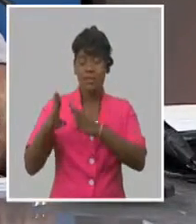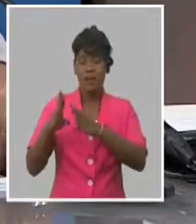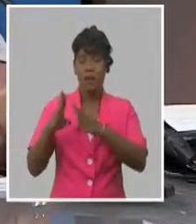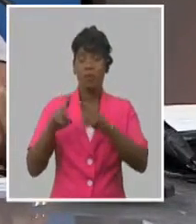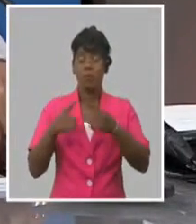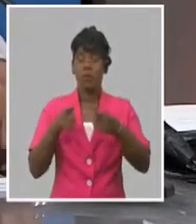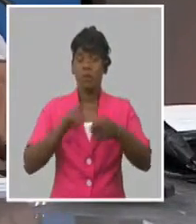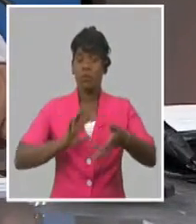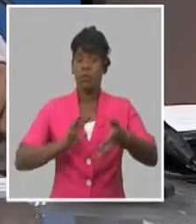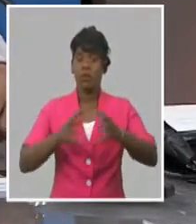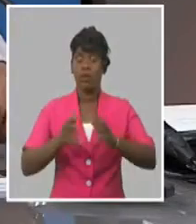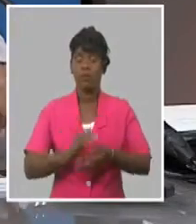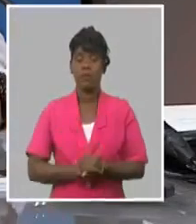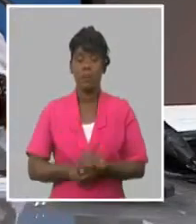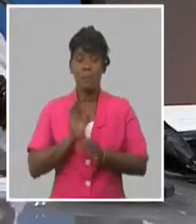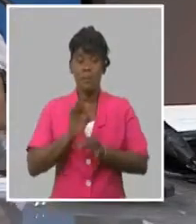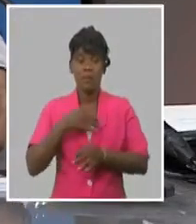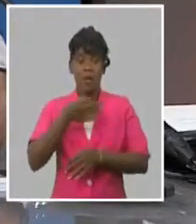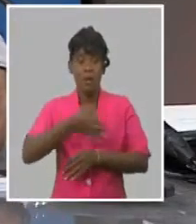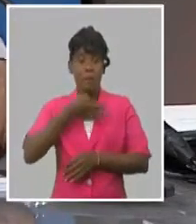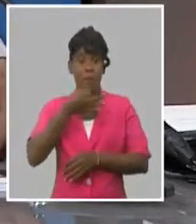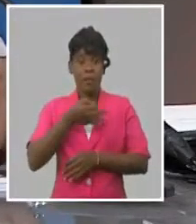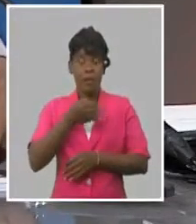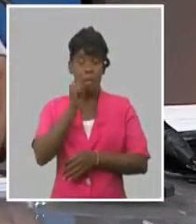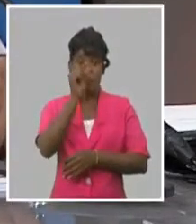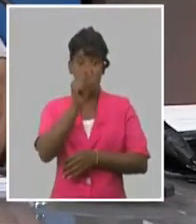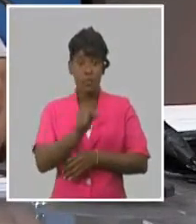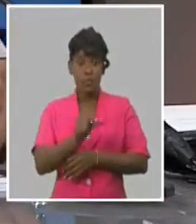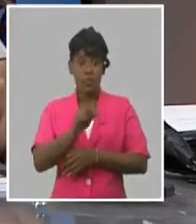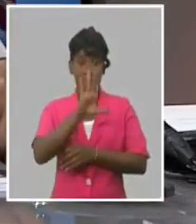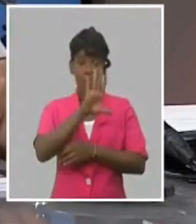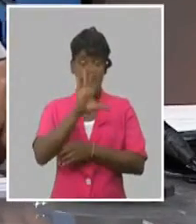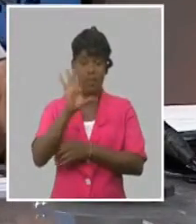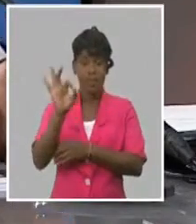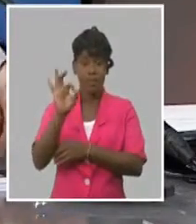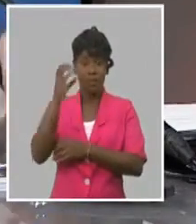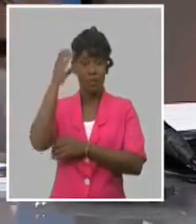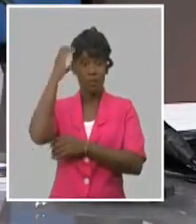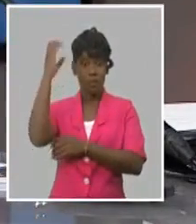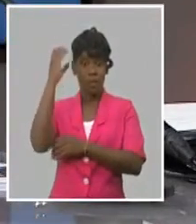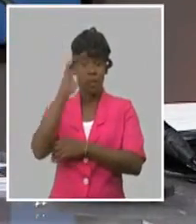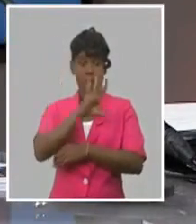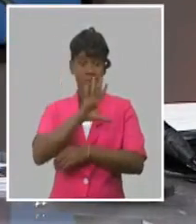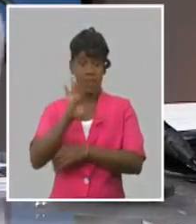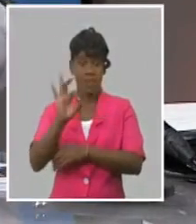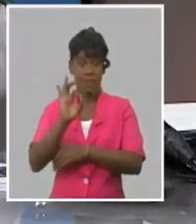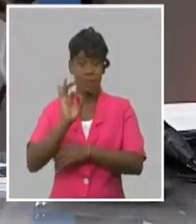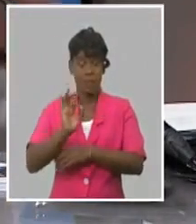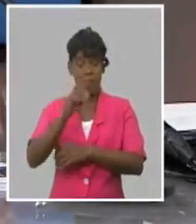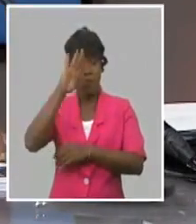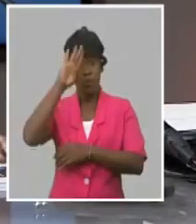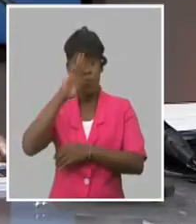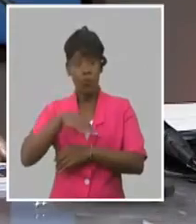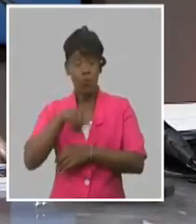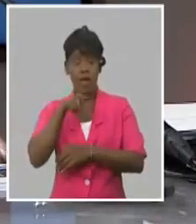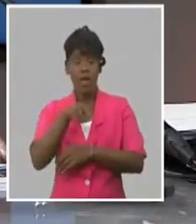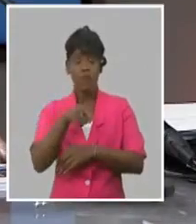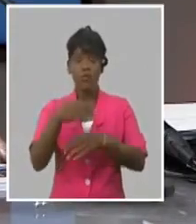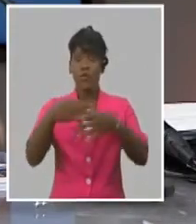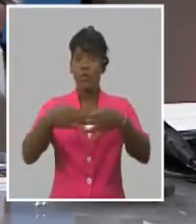Porque lo que expliqué de los $500 que recibe un exportador del presupuesto del Estado, eso no pienses tú que es en